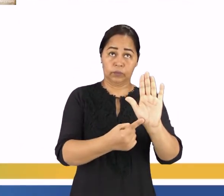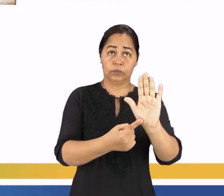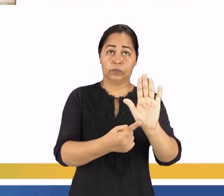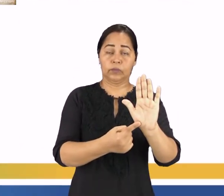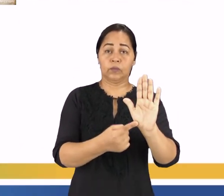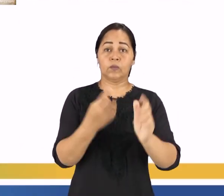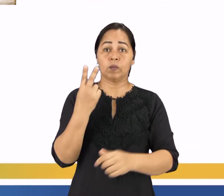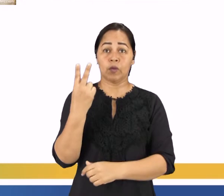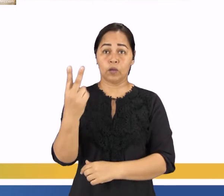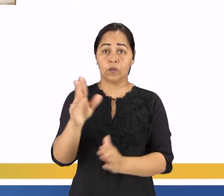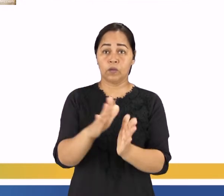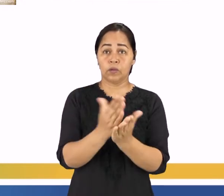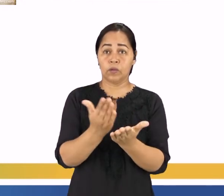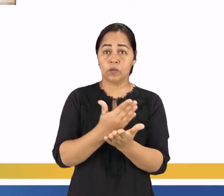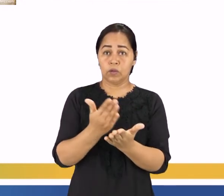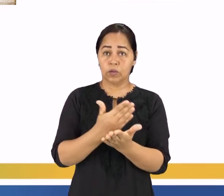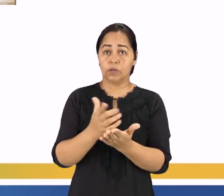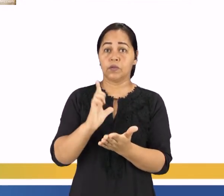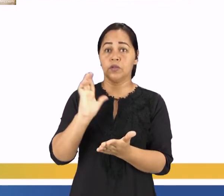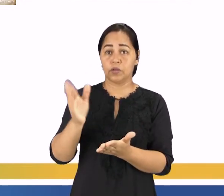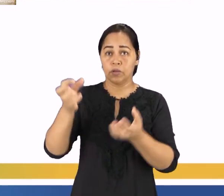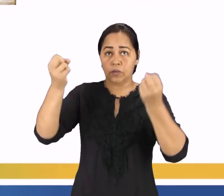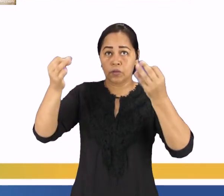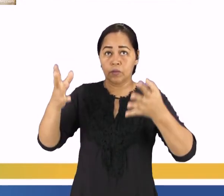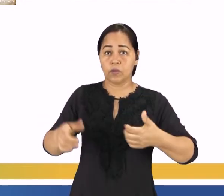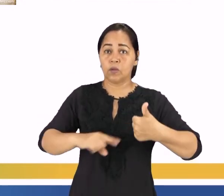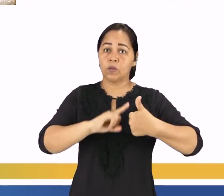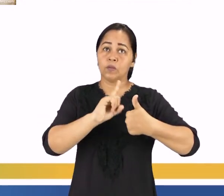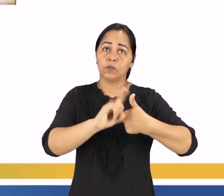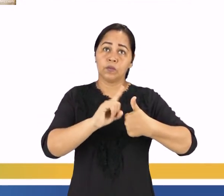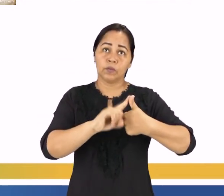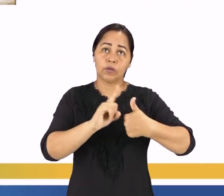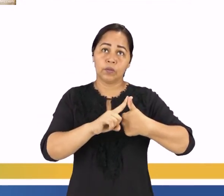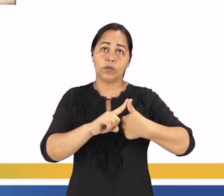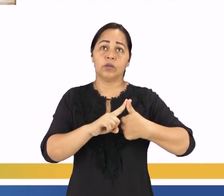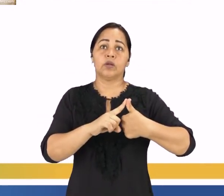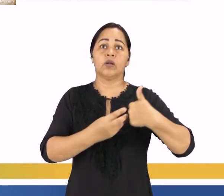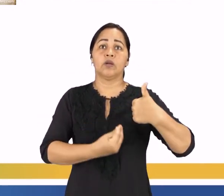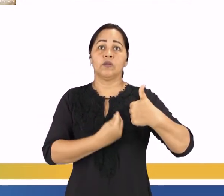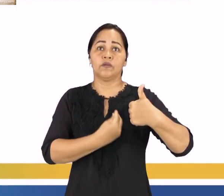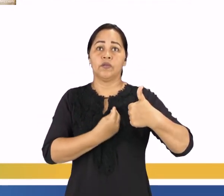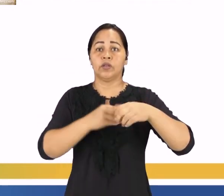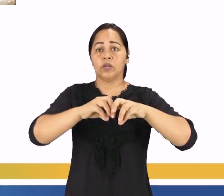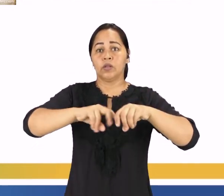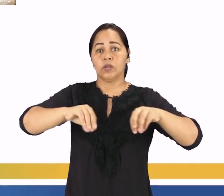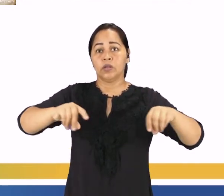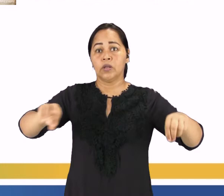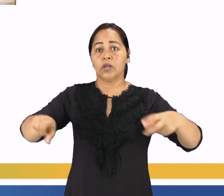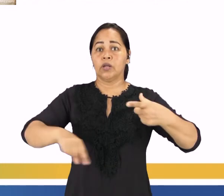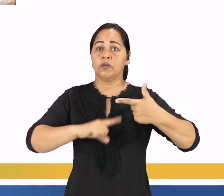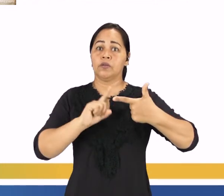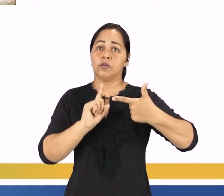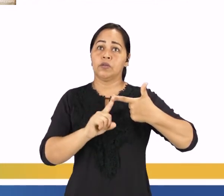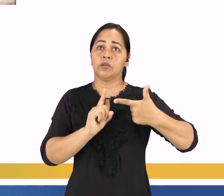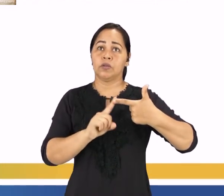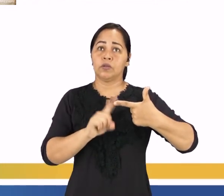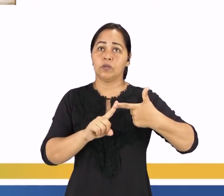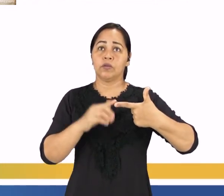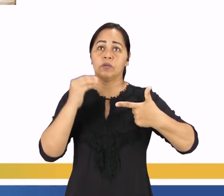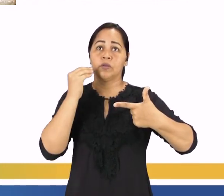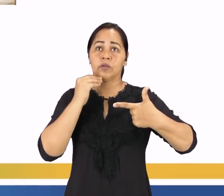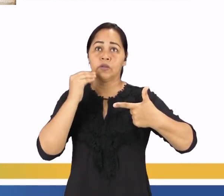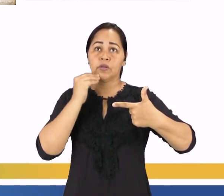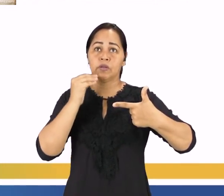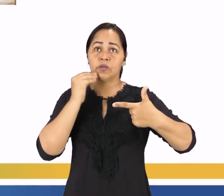tenemos 2 libros que hemos hablado. Primero libro, Residencia en la Tierra, y segundo libro,